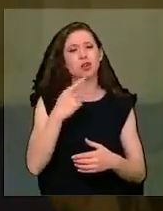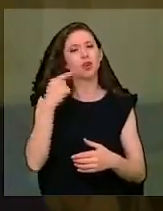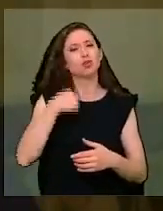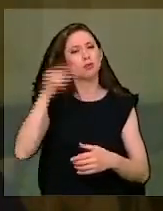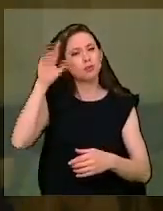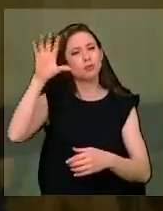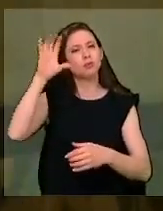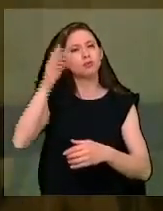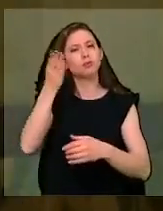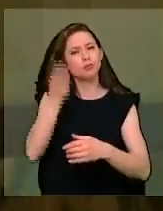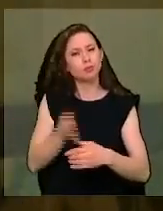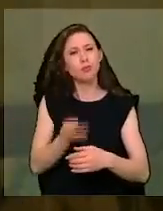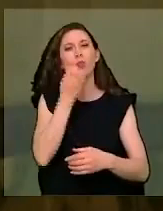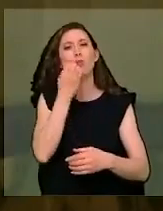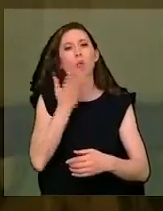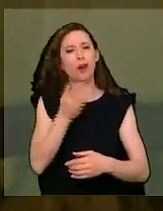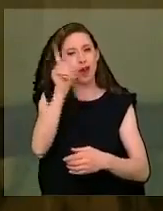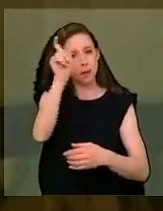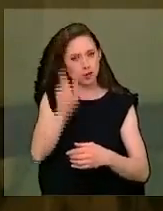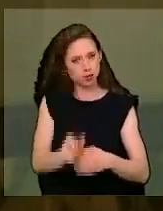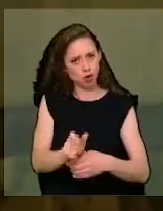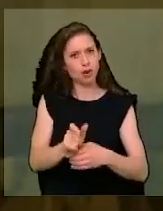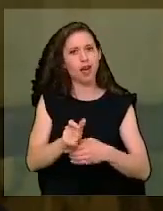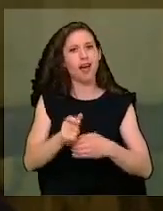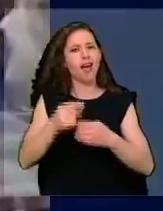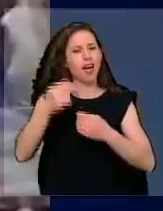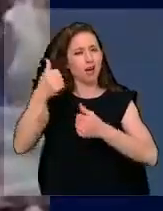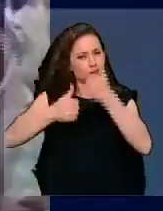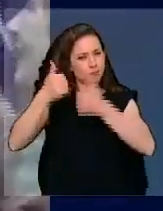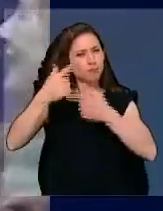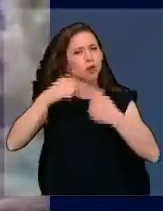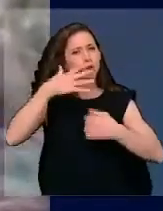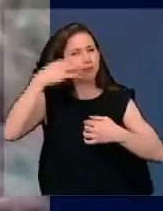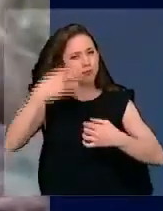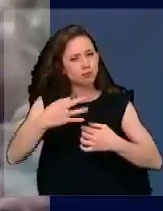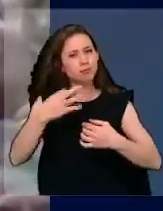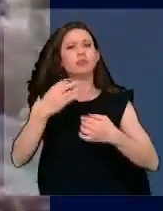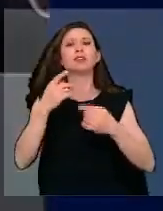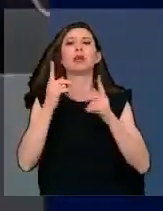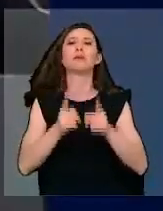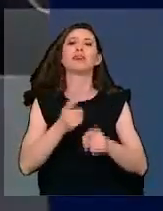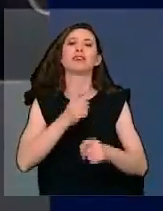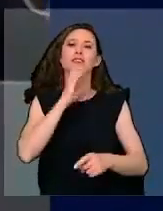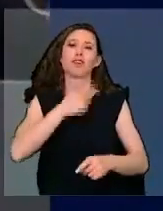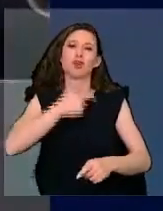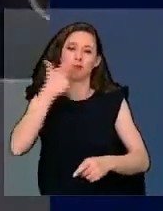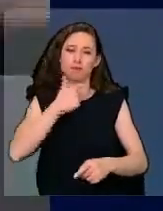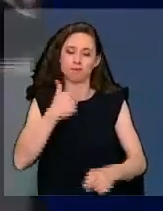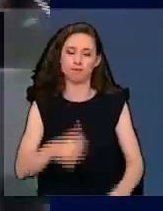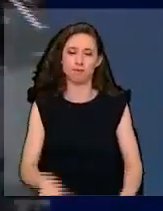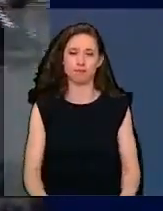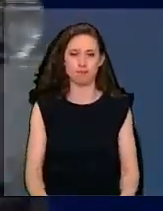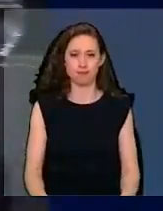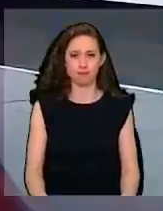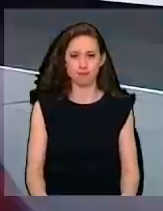recordó como una buena persona Leal contrincante y de buen sentido del humor